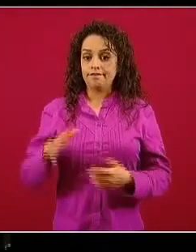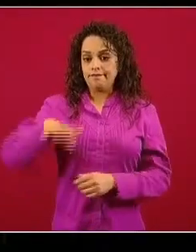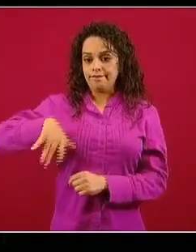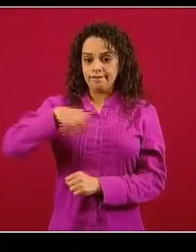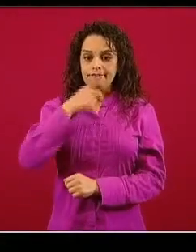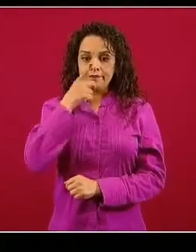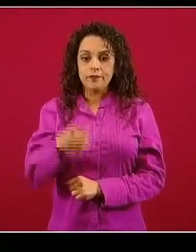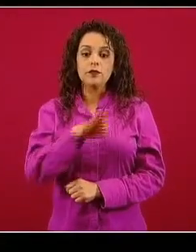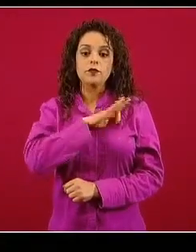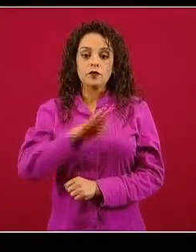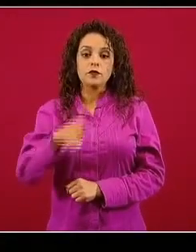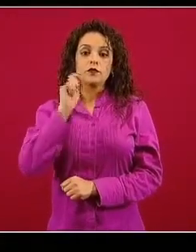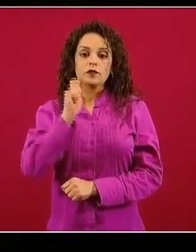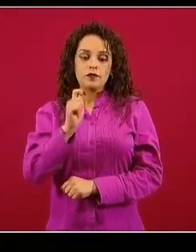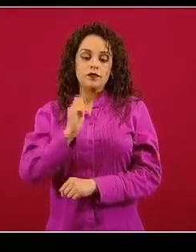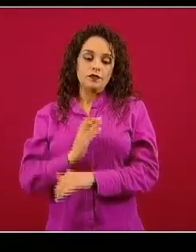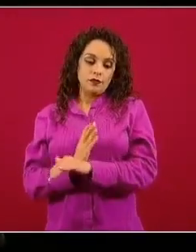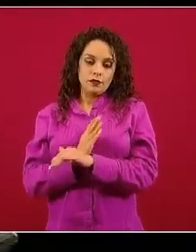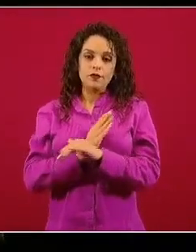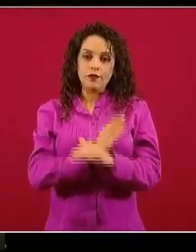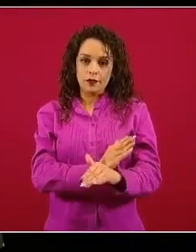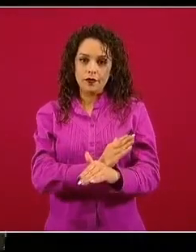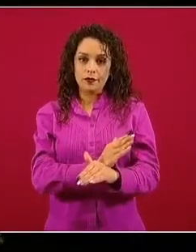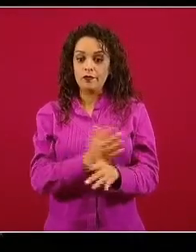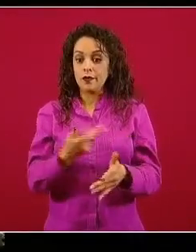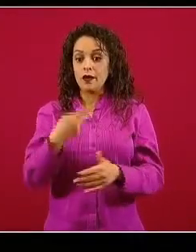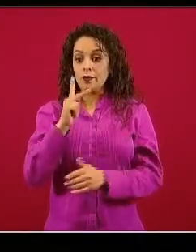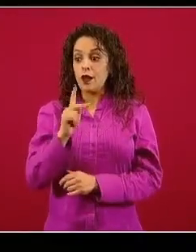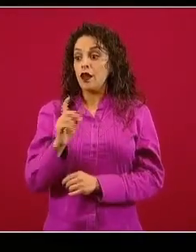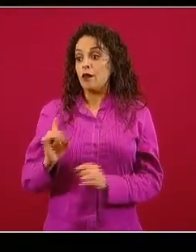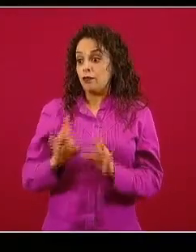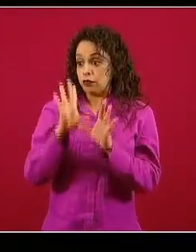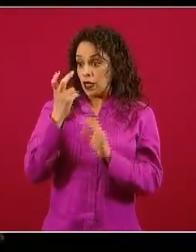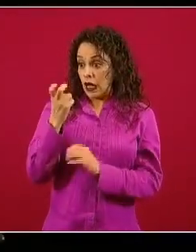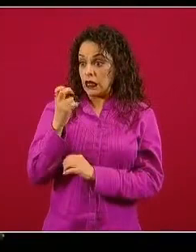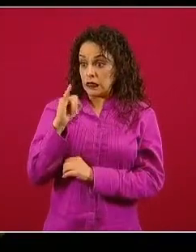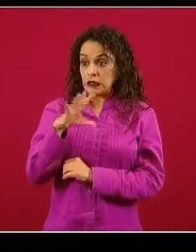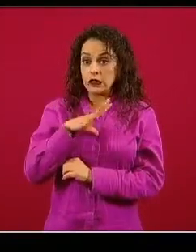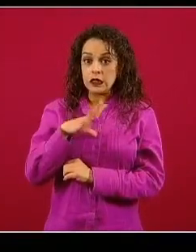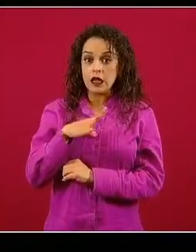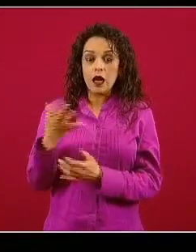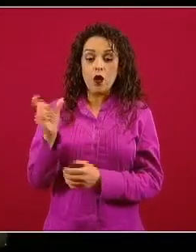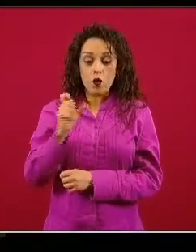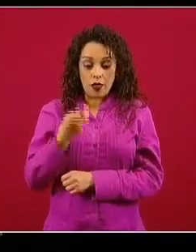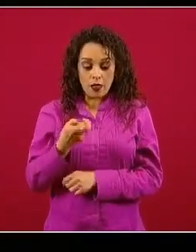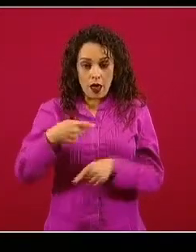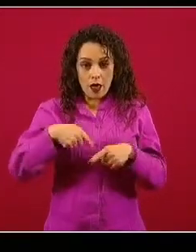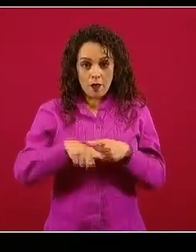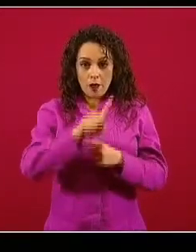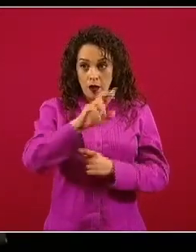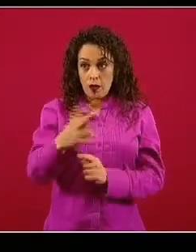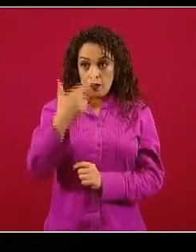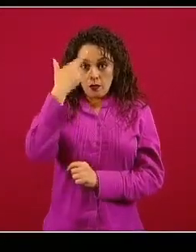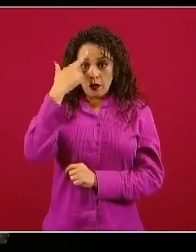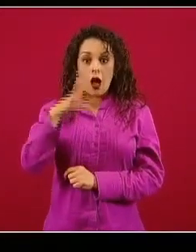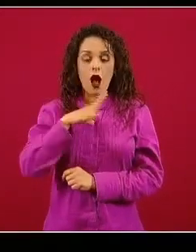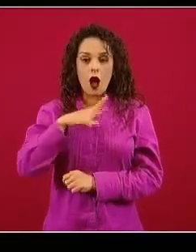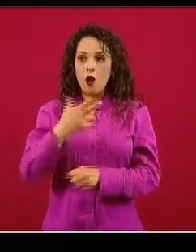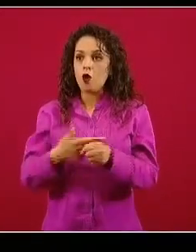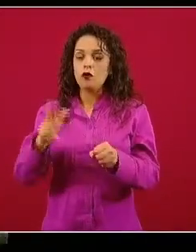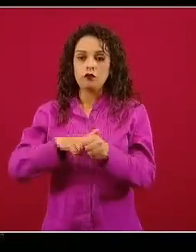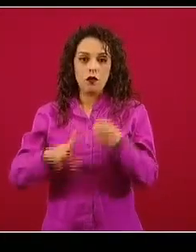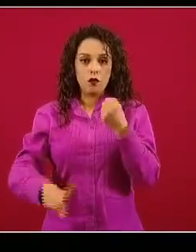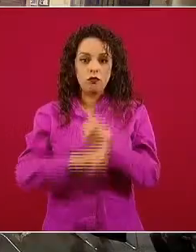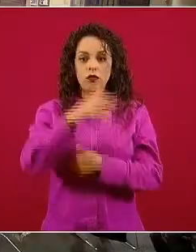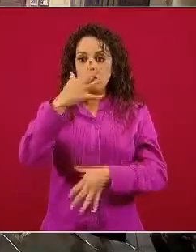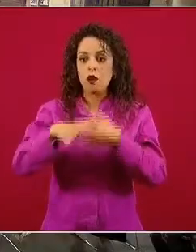sea preventiva o algo así, pero sabemos que se van a presentar esos hechos. Cuando esto empezó, recordará que hubo incidentes en los hospitales cuando